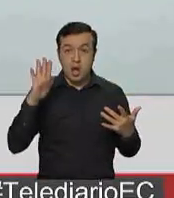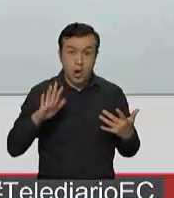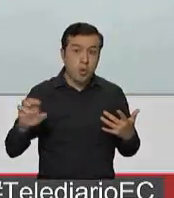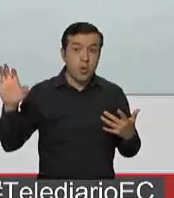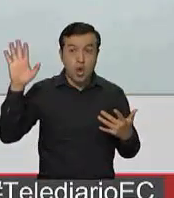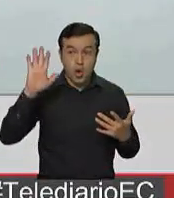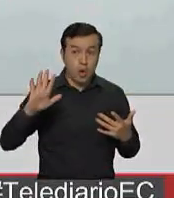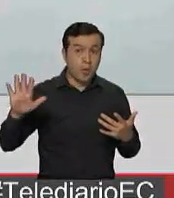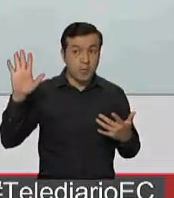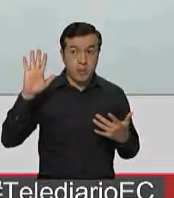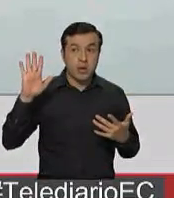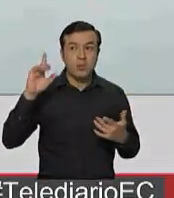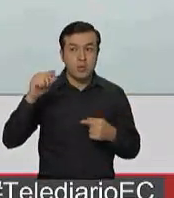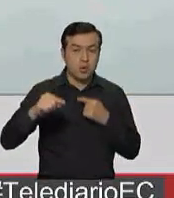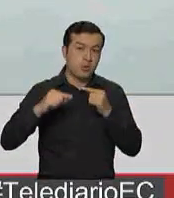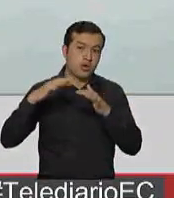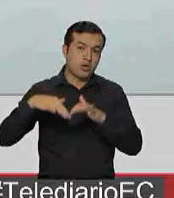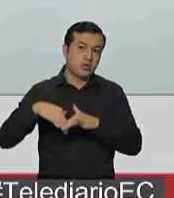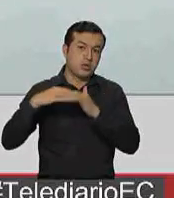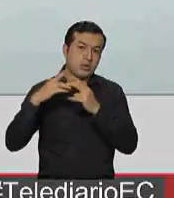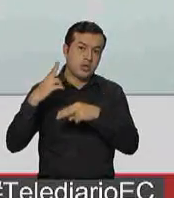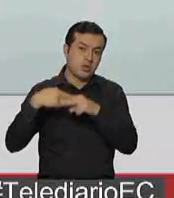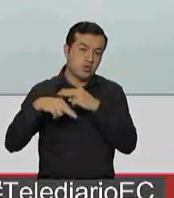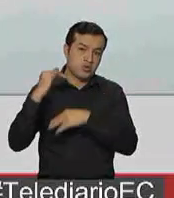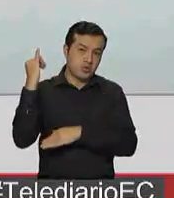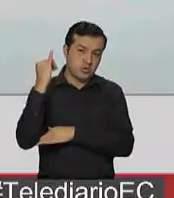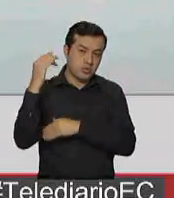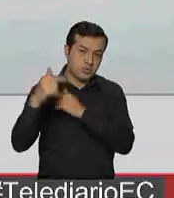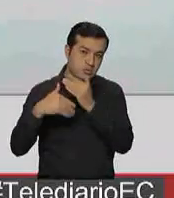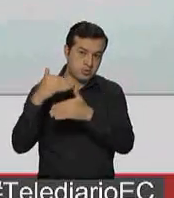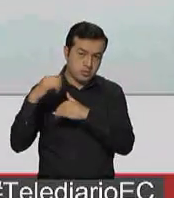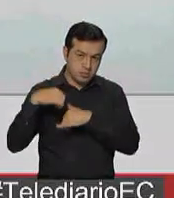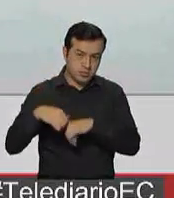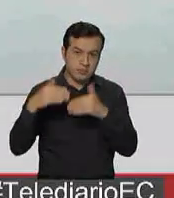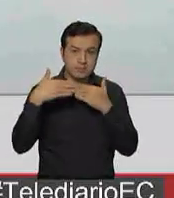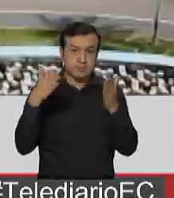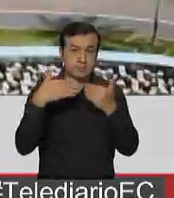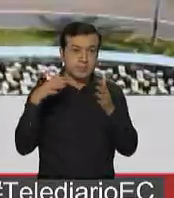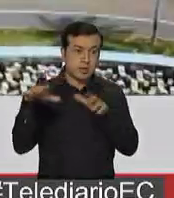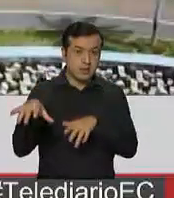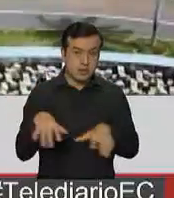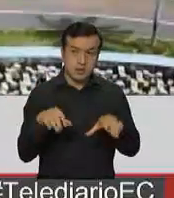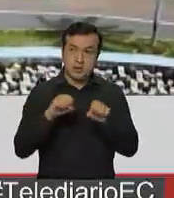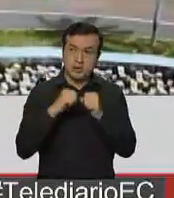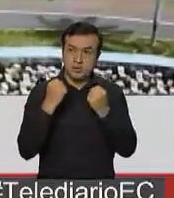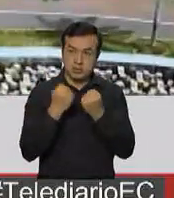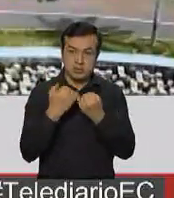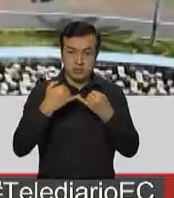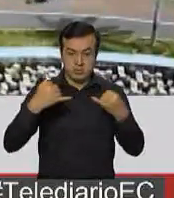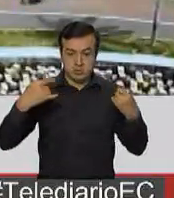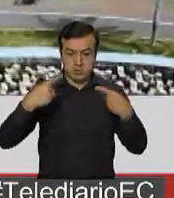esta semana la reactivación del comercio e industria y la reapertura de actividades sociales y fronteras.